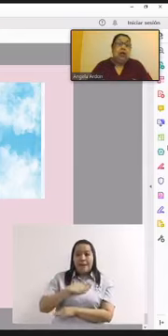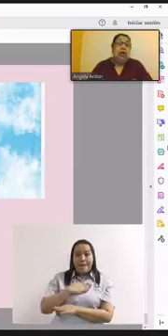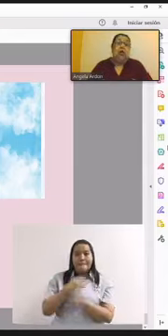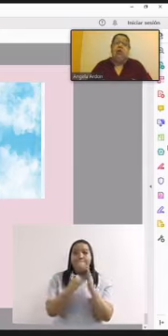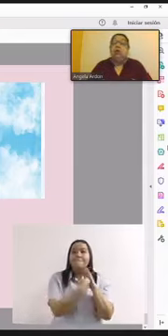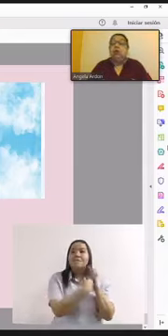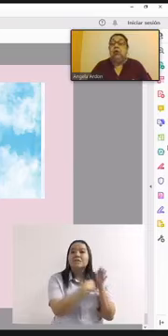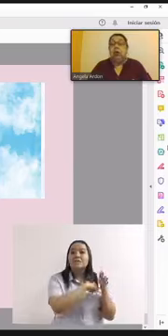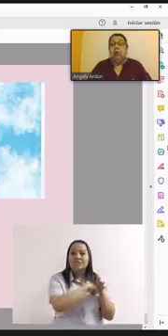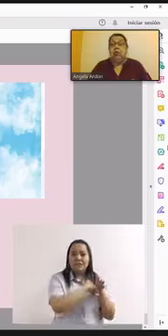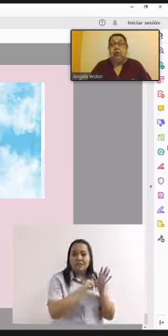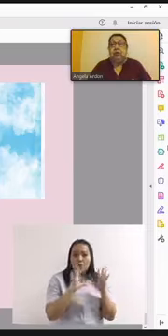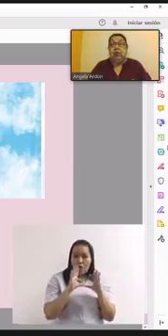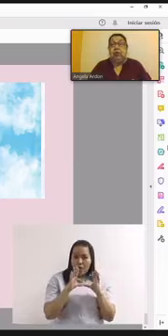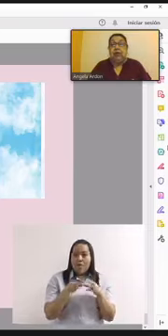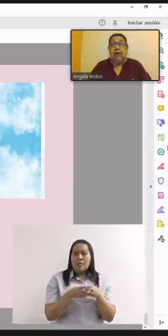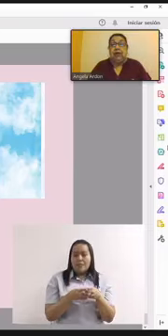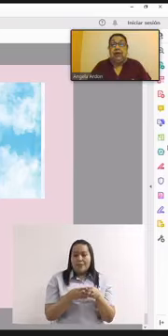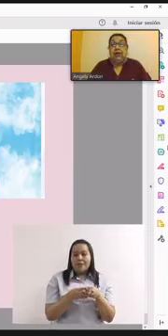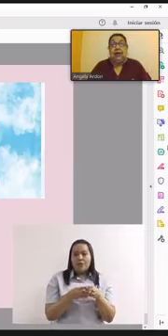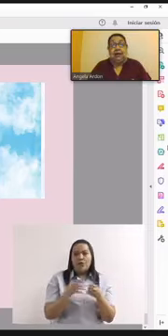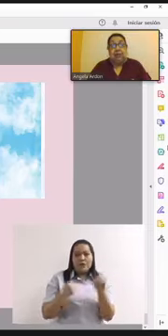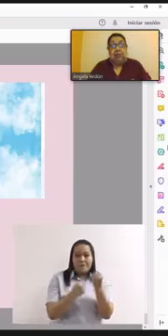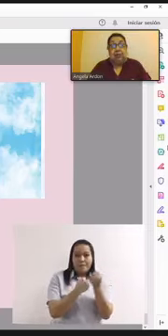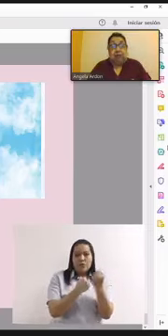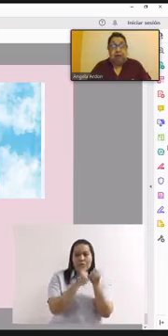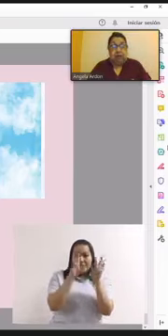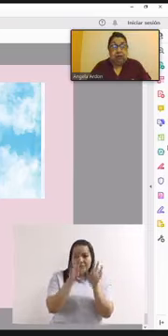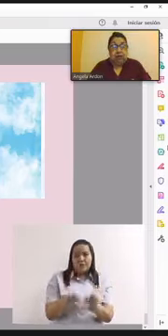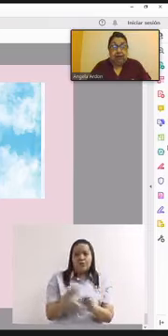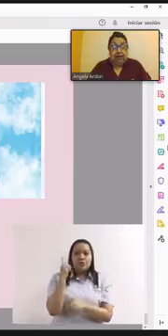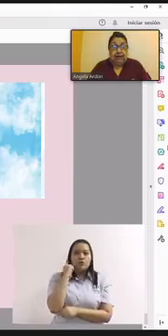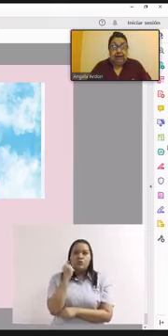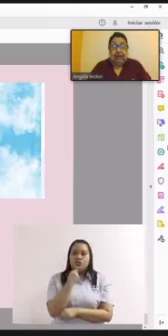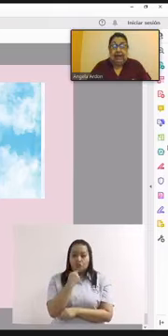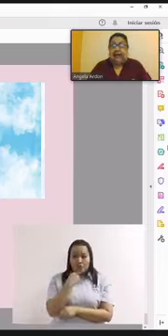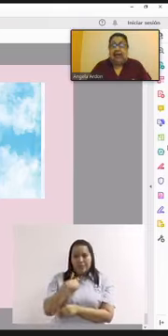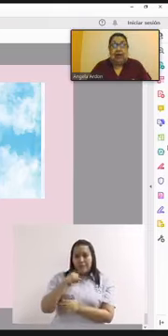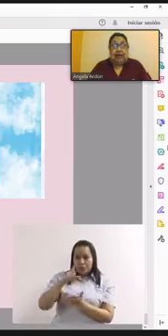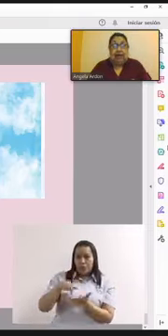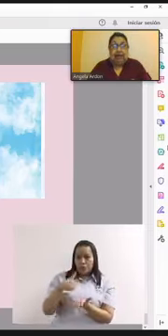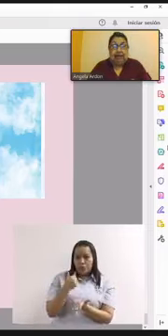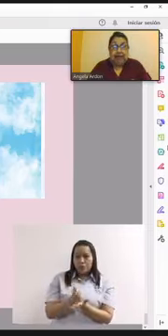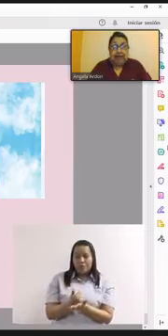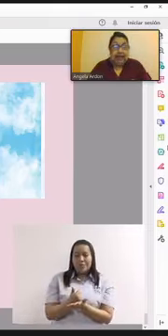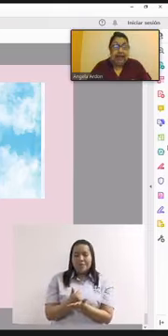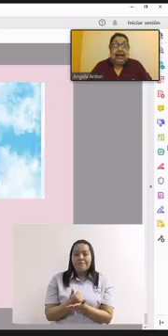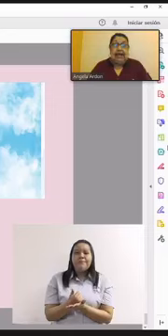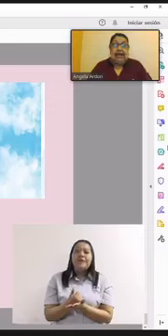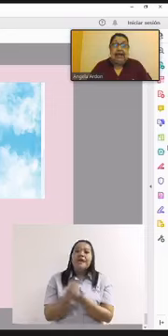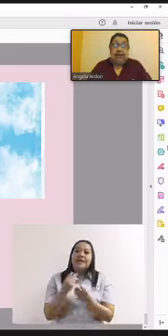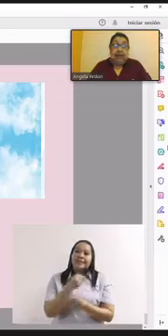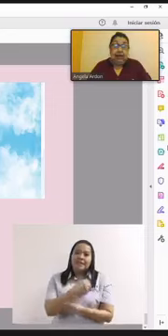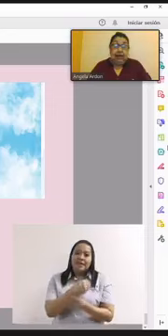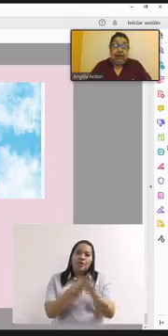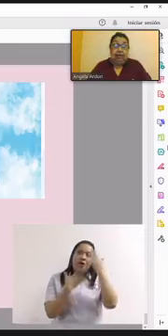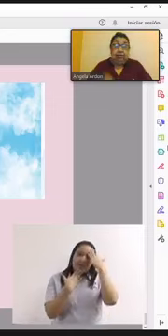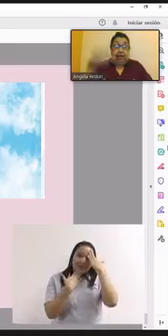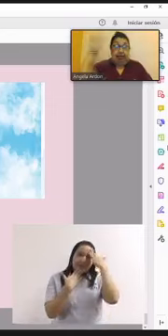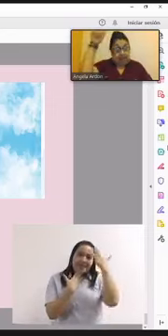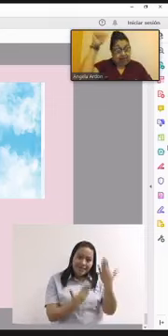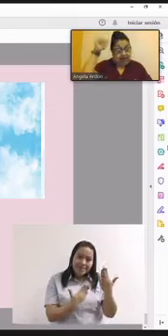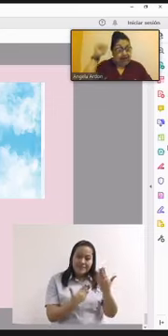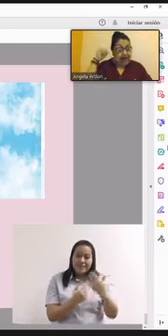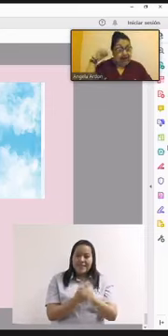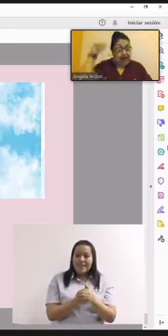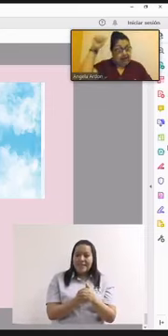de grupo hondureño de personas sordas, que fue la que me autorizó así. Quiero agradecerle y le quiero decir que mi seña